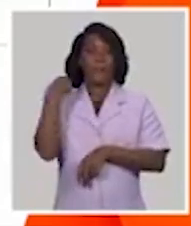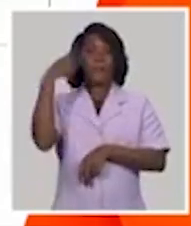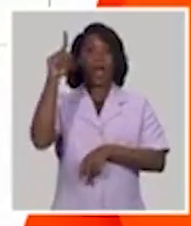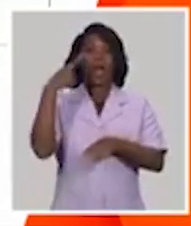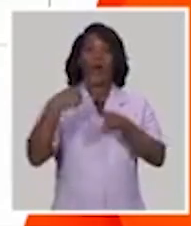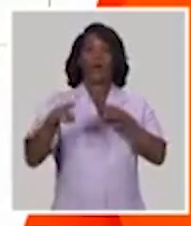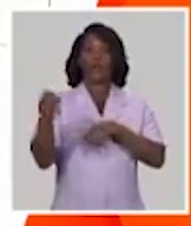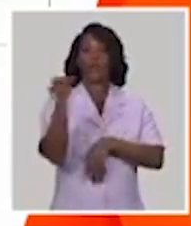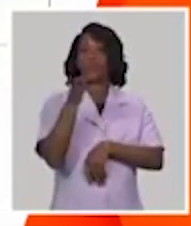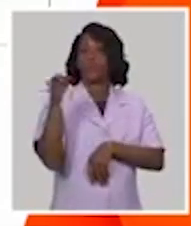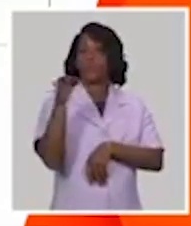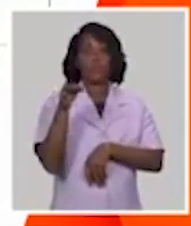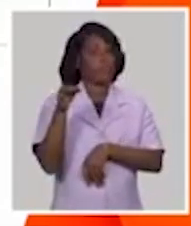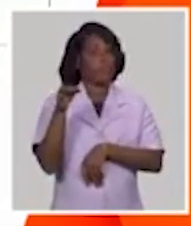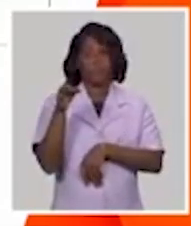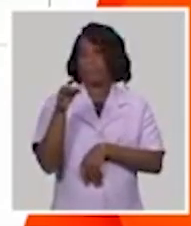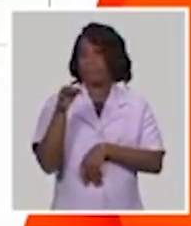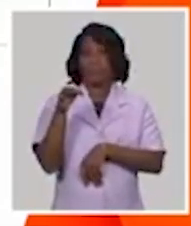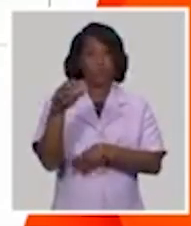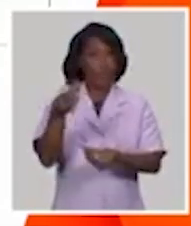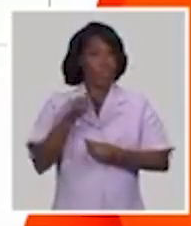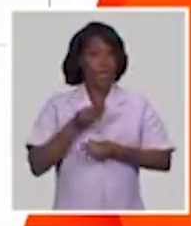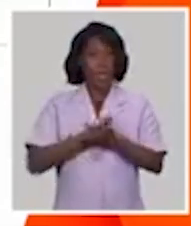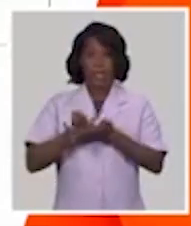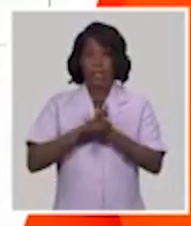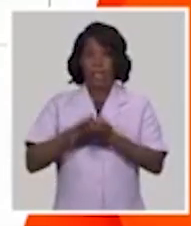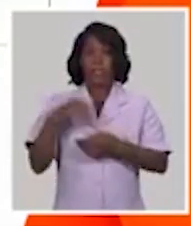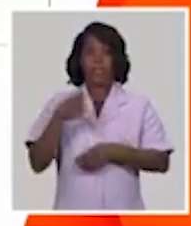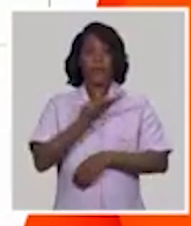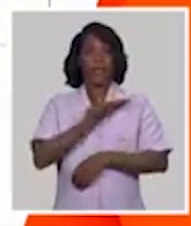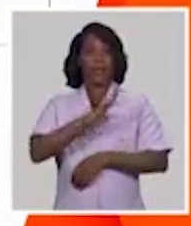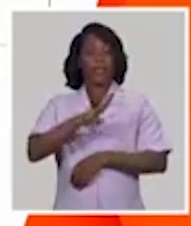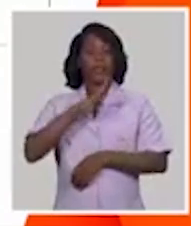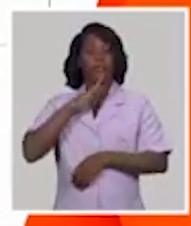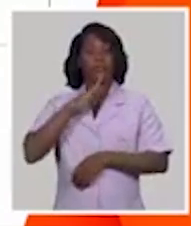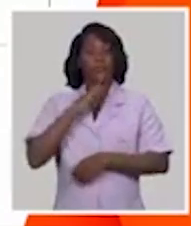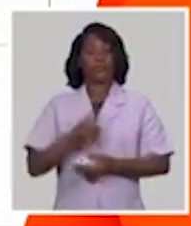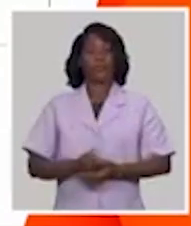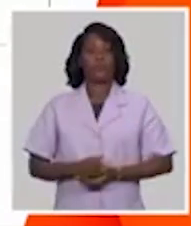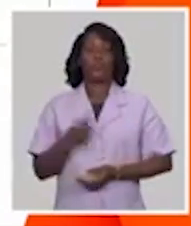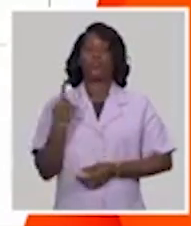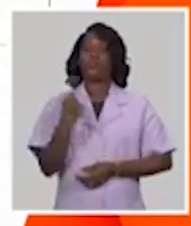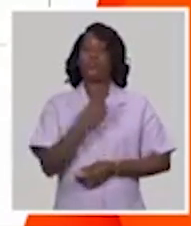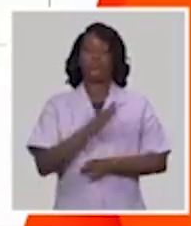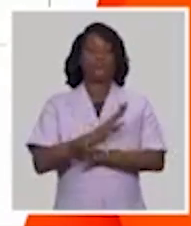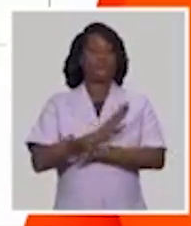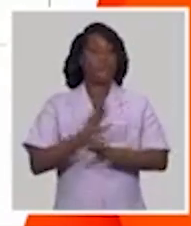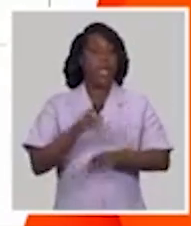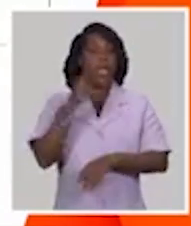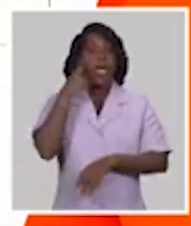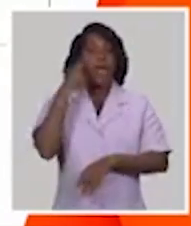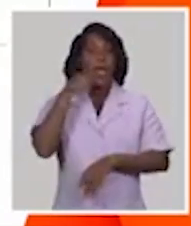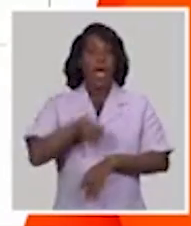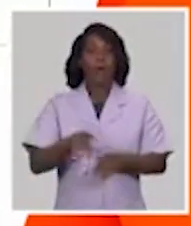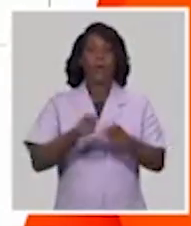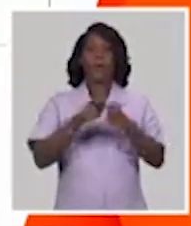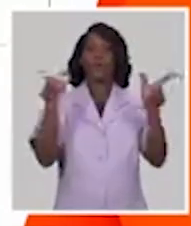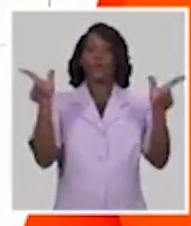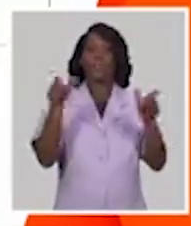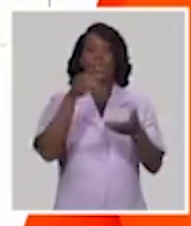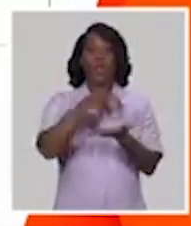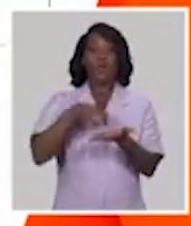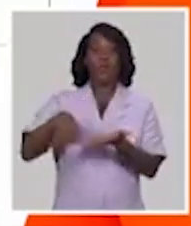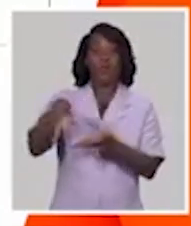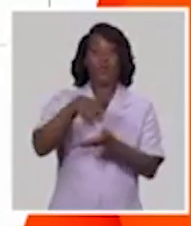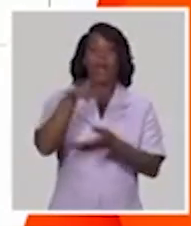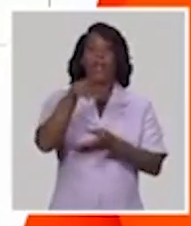nosotros estamos en la obligación de incrementar los puntos de venta en esos municipios que